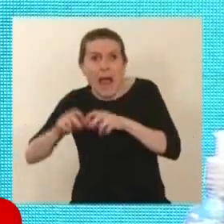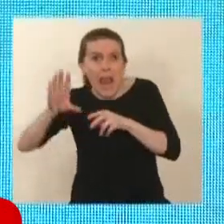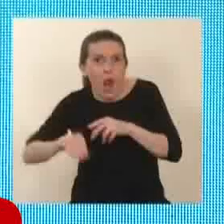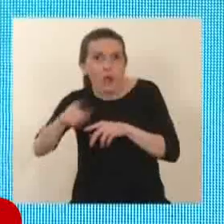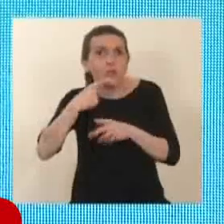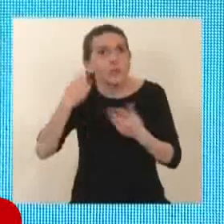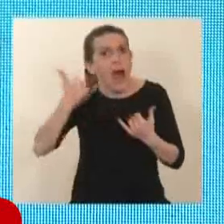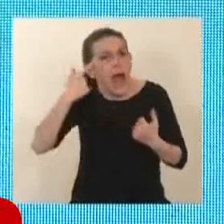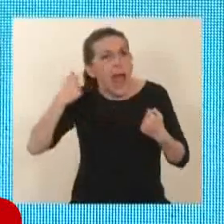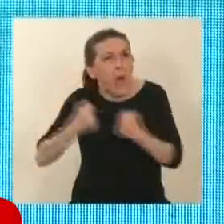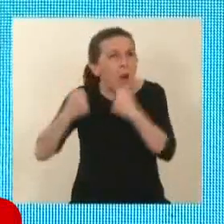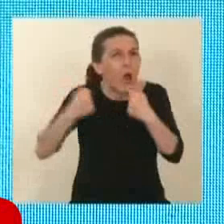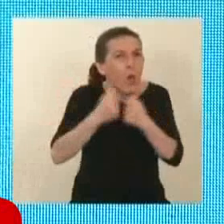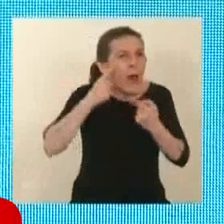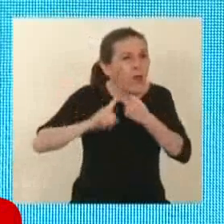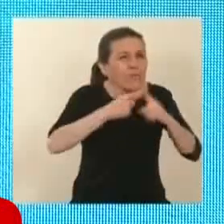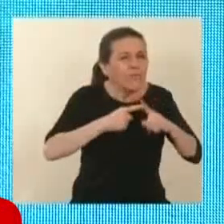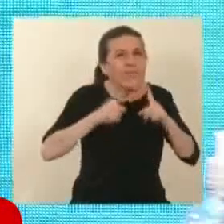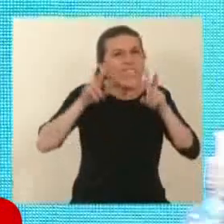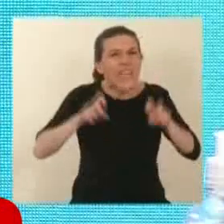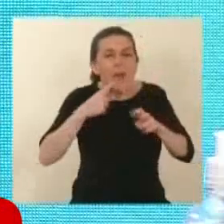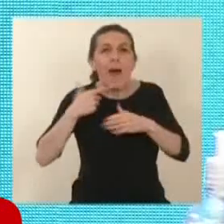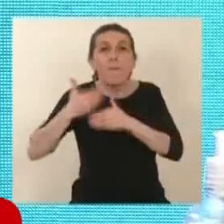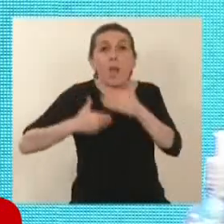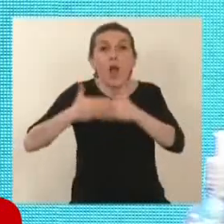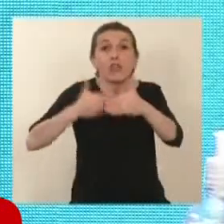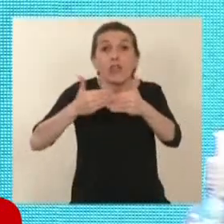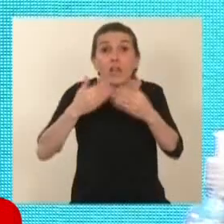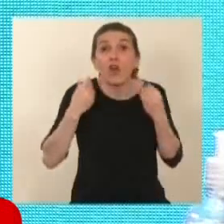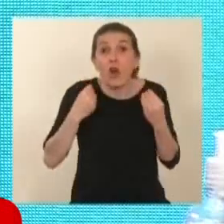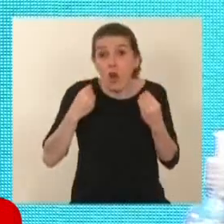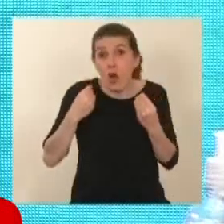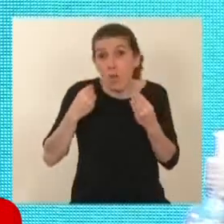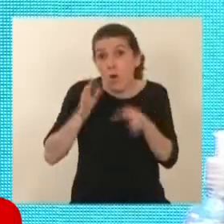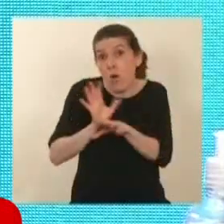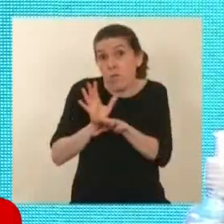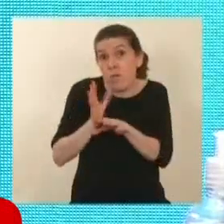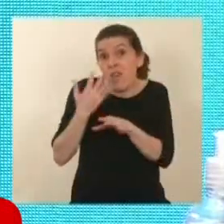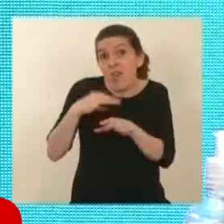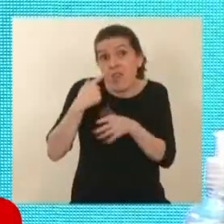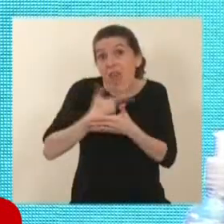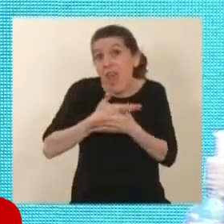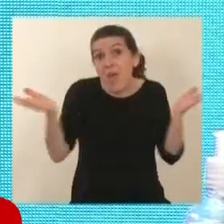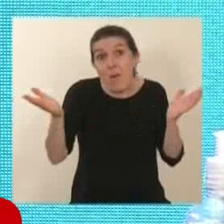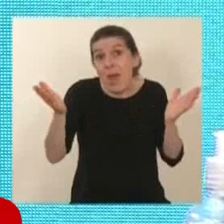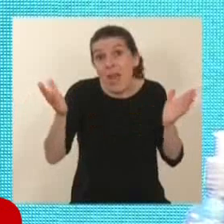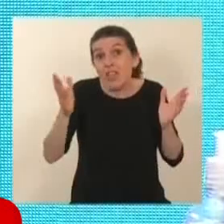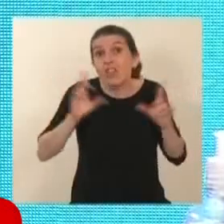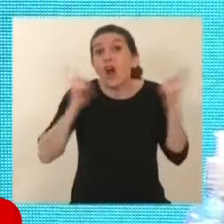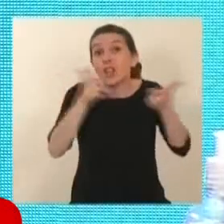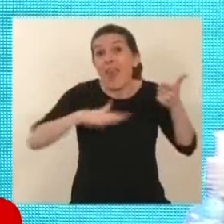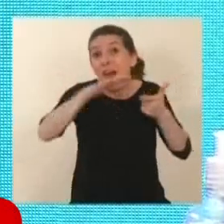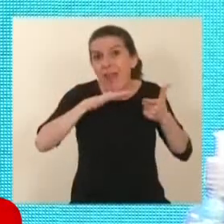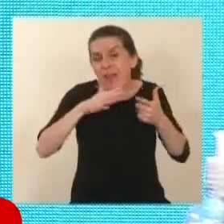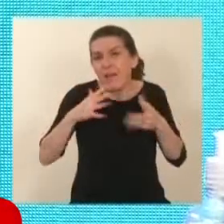generando consensos sobre la base de un proceso en el que se involucrase a la sociedad como un todo. Fuimos